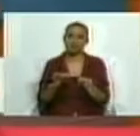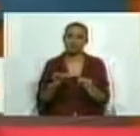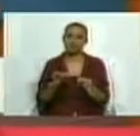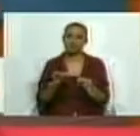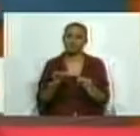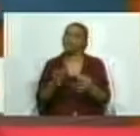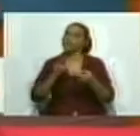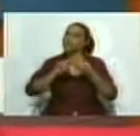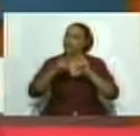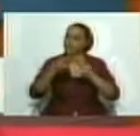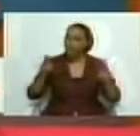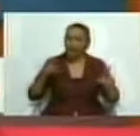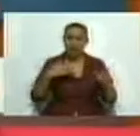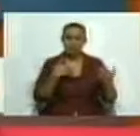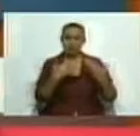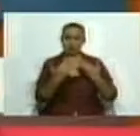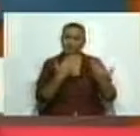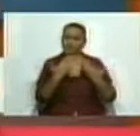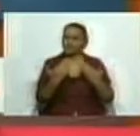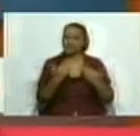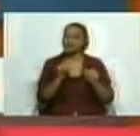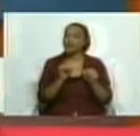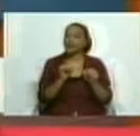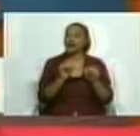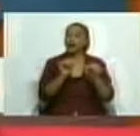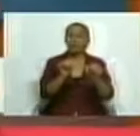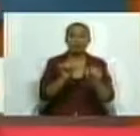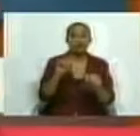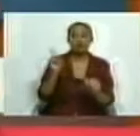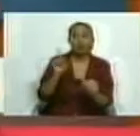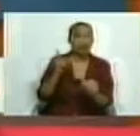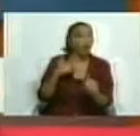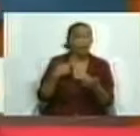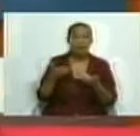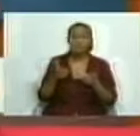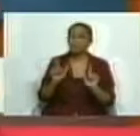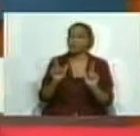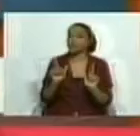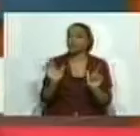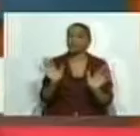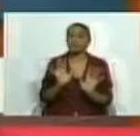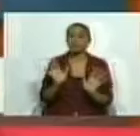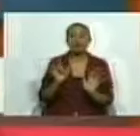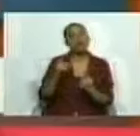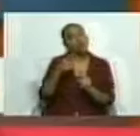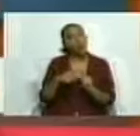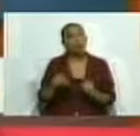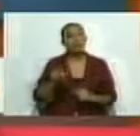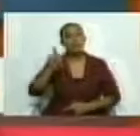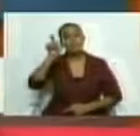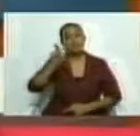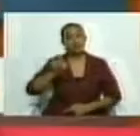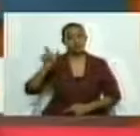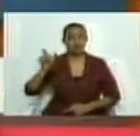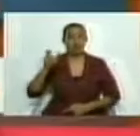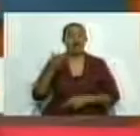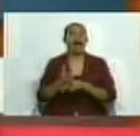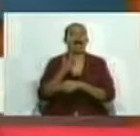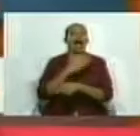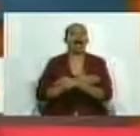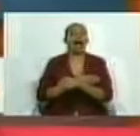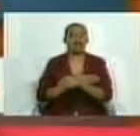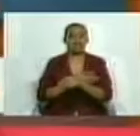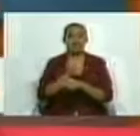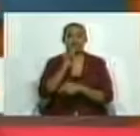p de convivencia que va a continuar y no vamos a permitir repito que sujetos como los que acabo de mencionar acá en la